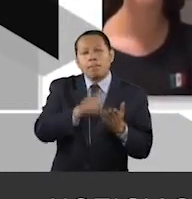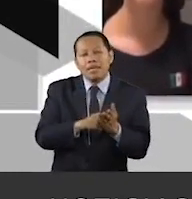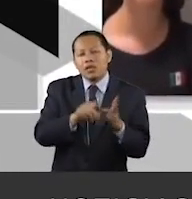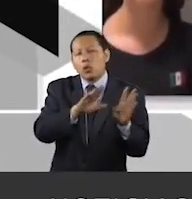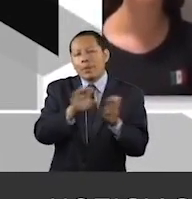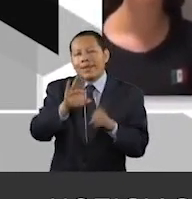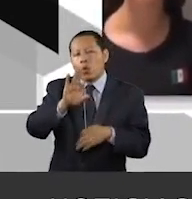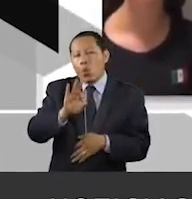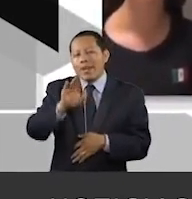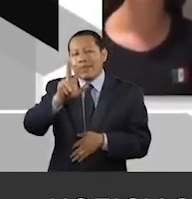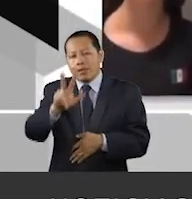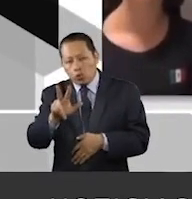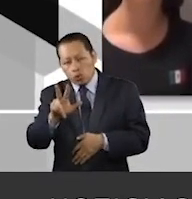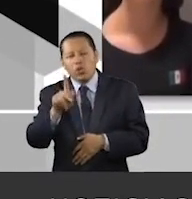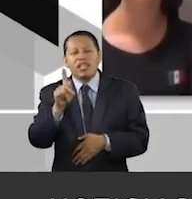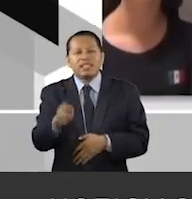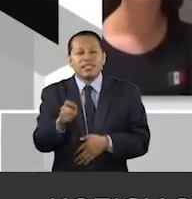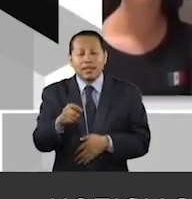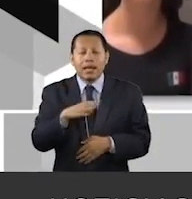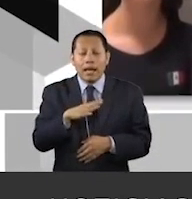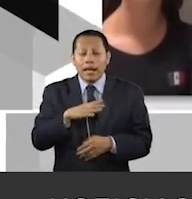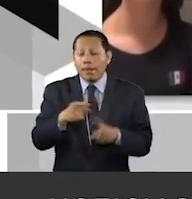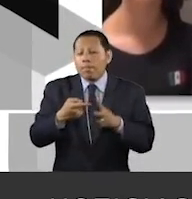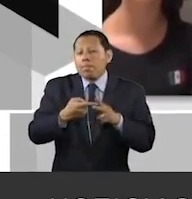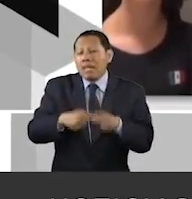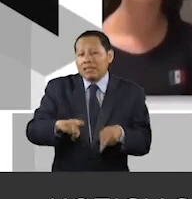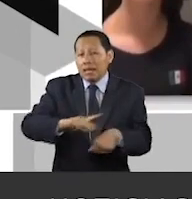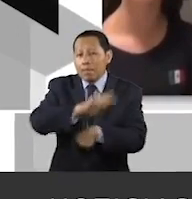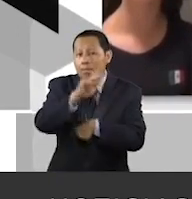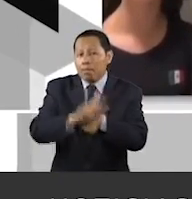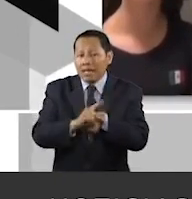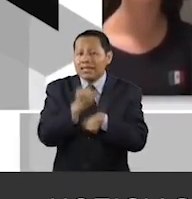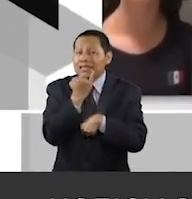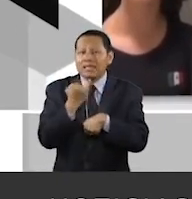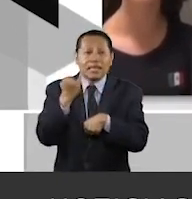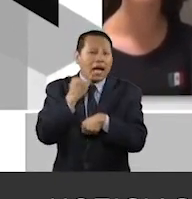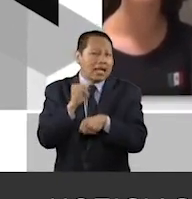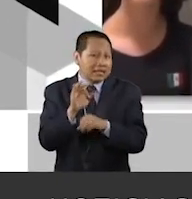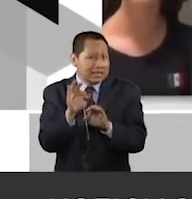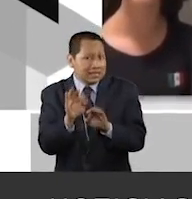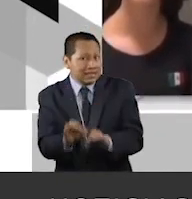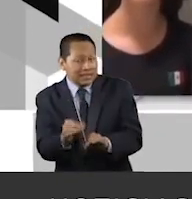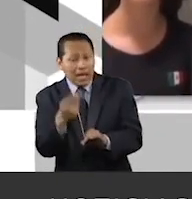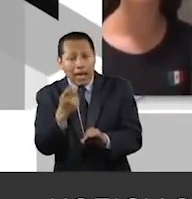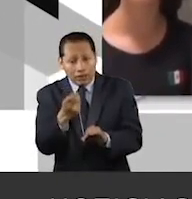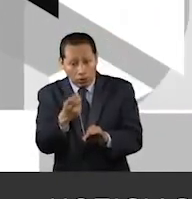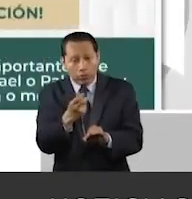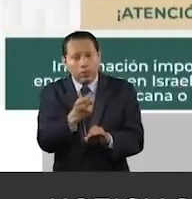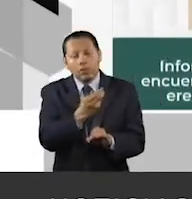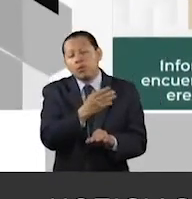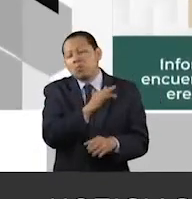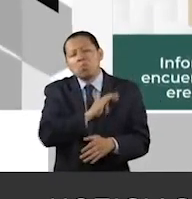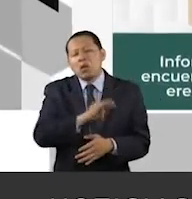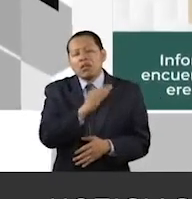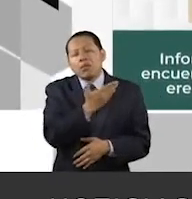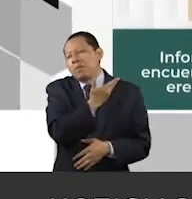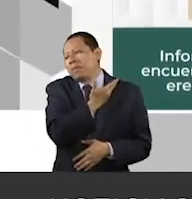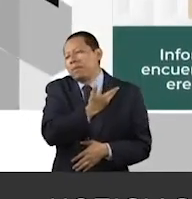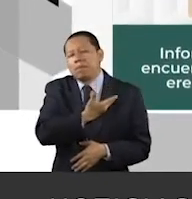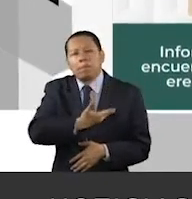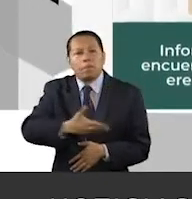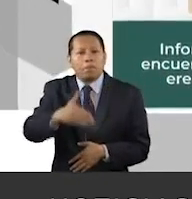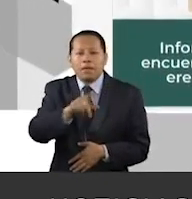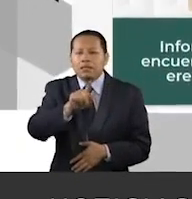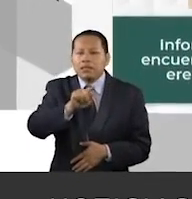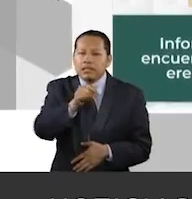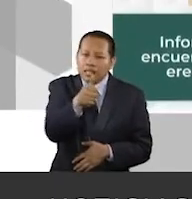1947-48, cuando se crea el Estado de Israel, y desde entonces tenemos 76, 77 años de